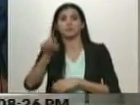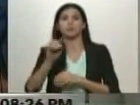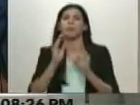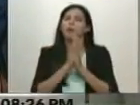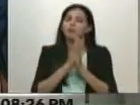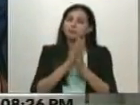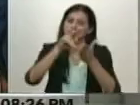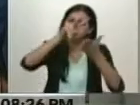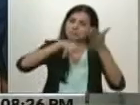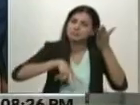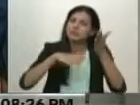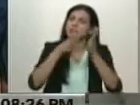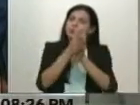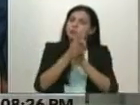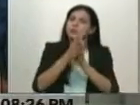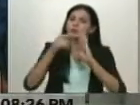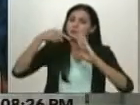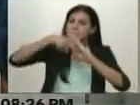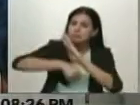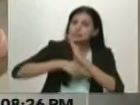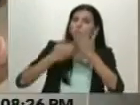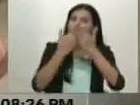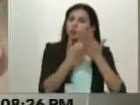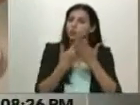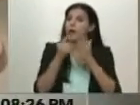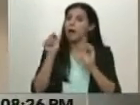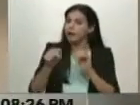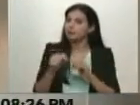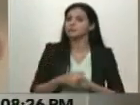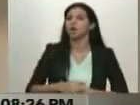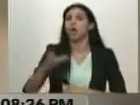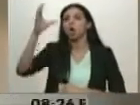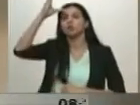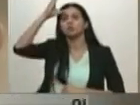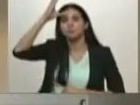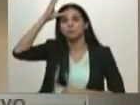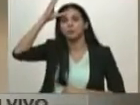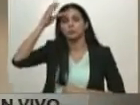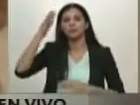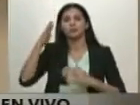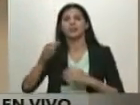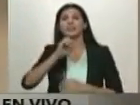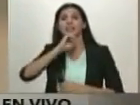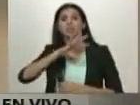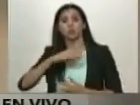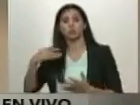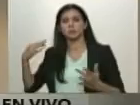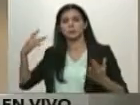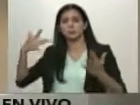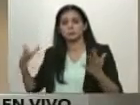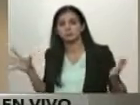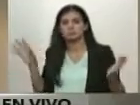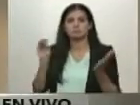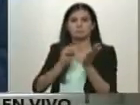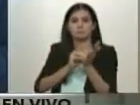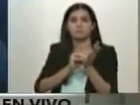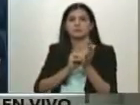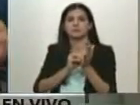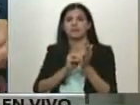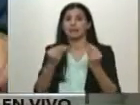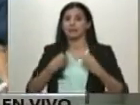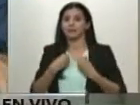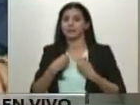estudiar a profundidad, que aquí están los conceptos surgidos de la historia y de la vida misma. Primer